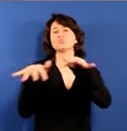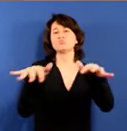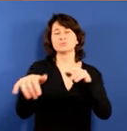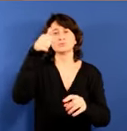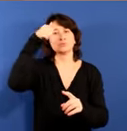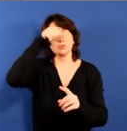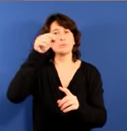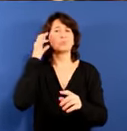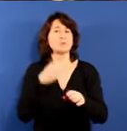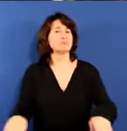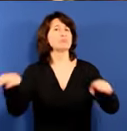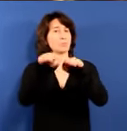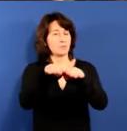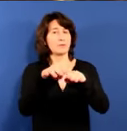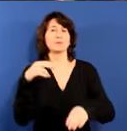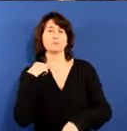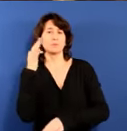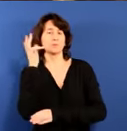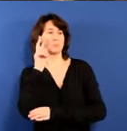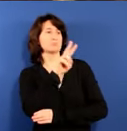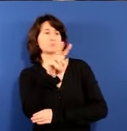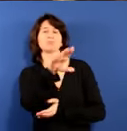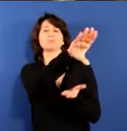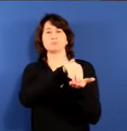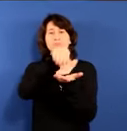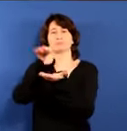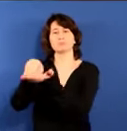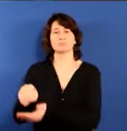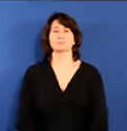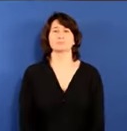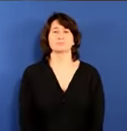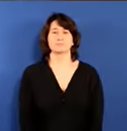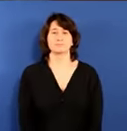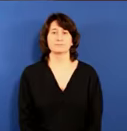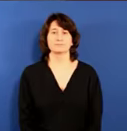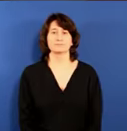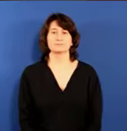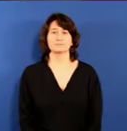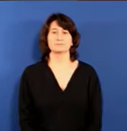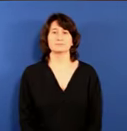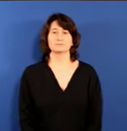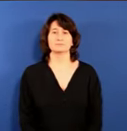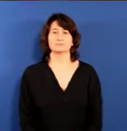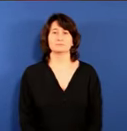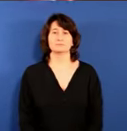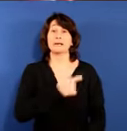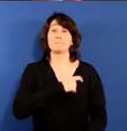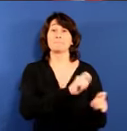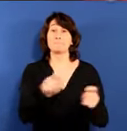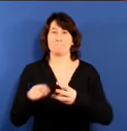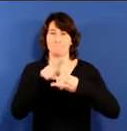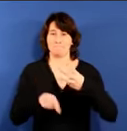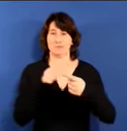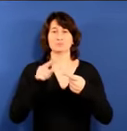foral distingue con carácter anual el trabajo emprendido por entidades y asociaciones por la igualdad de hombres y mujeres. José